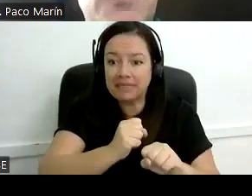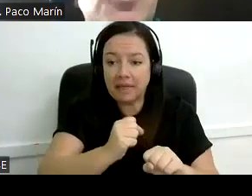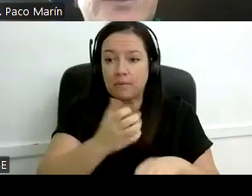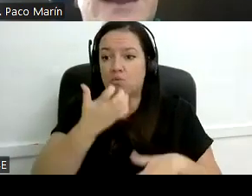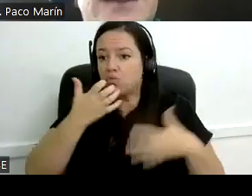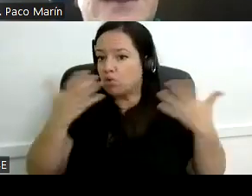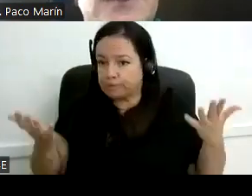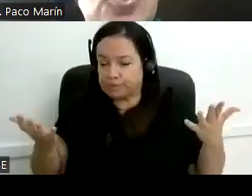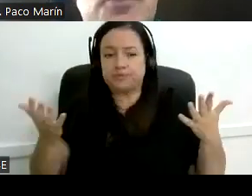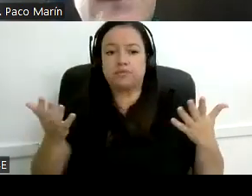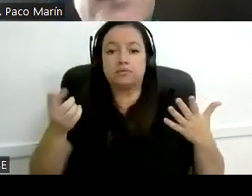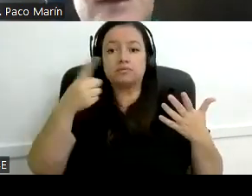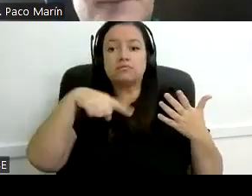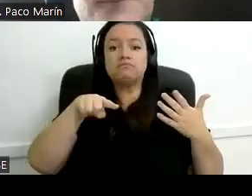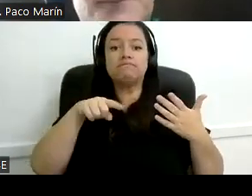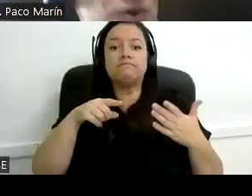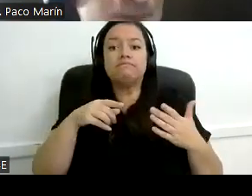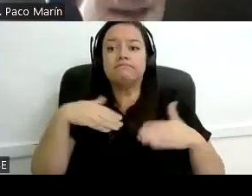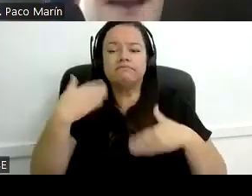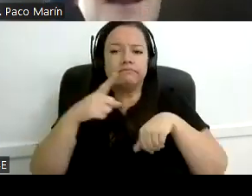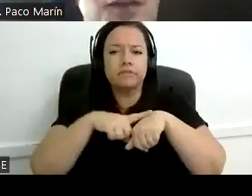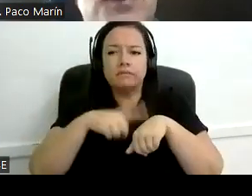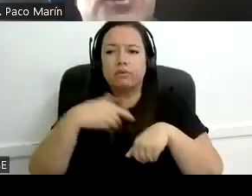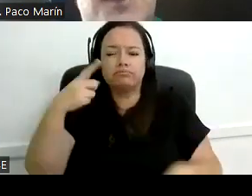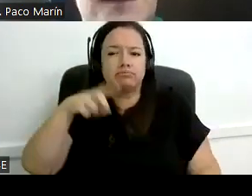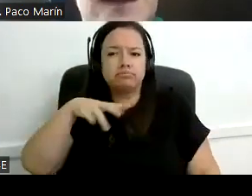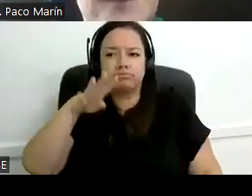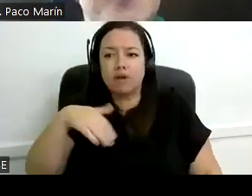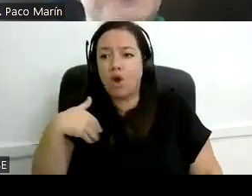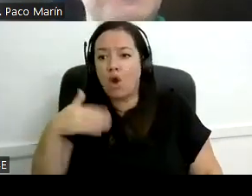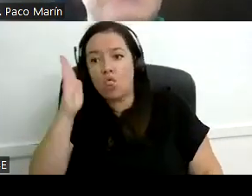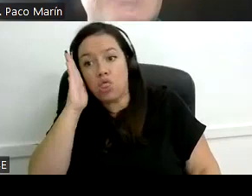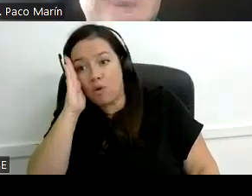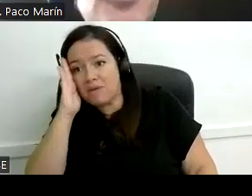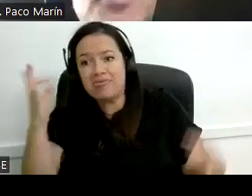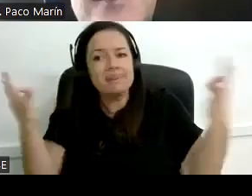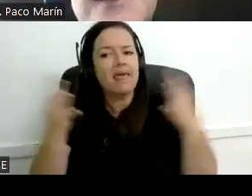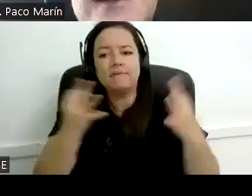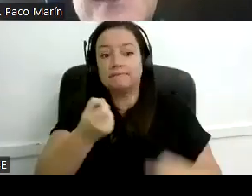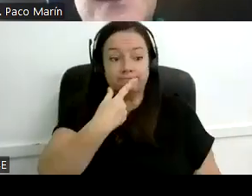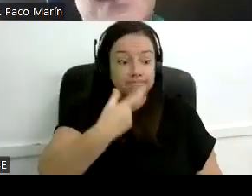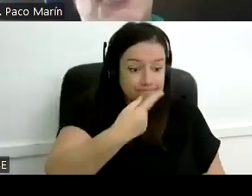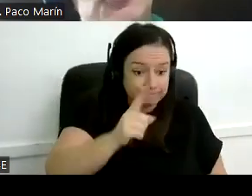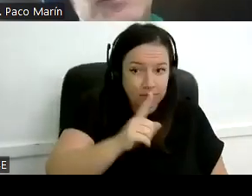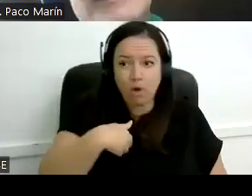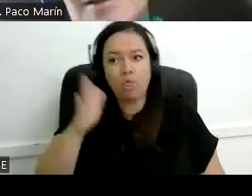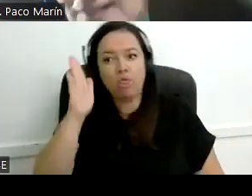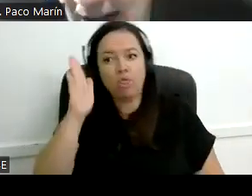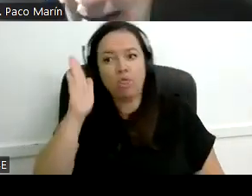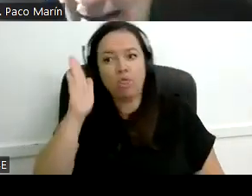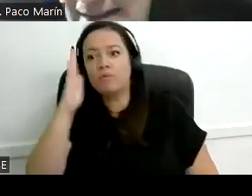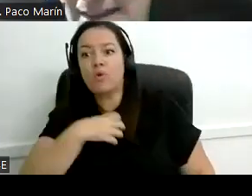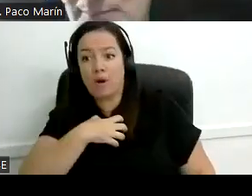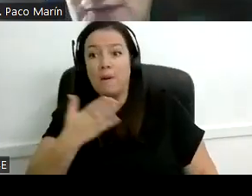llega un momento en que no puedes dormir si no te tomas el tranquilizante. Y el síndrome de abstinencia sería cuando tú retiras